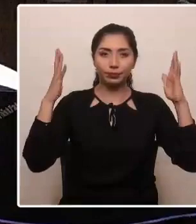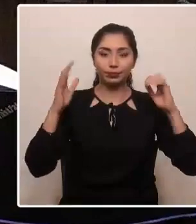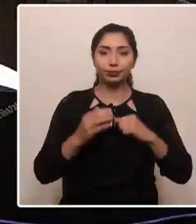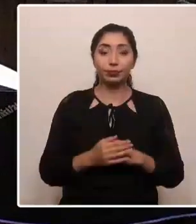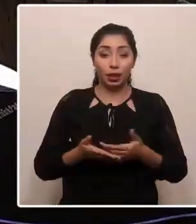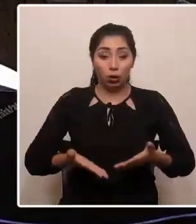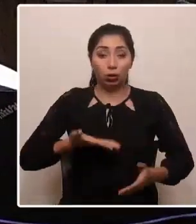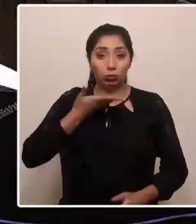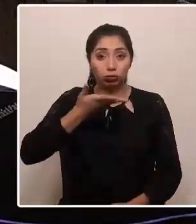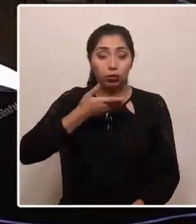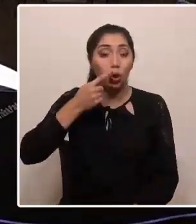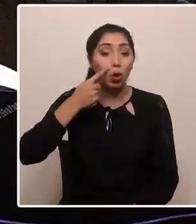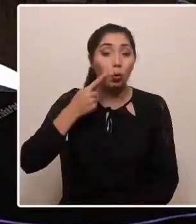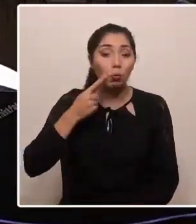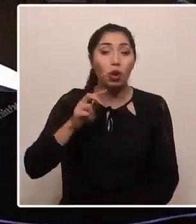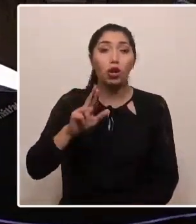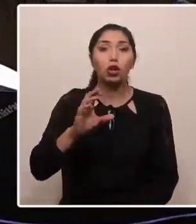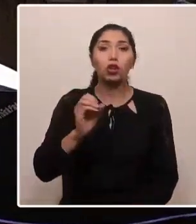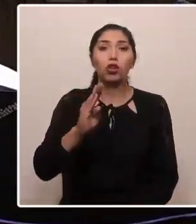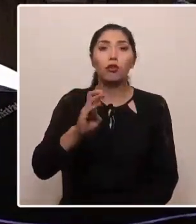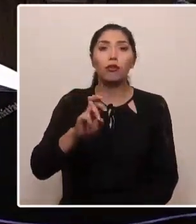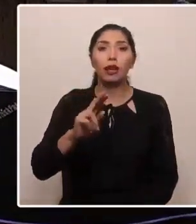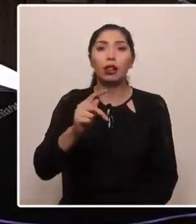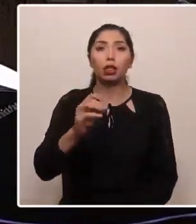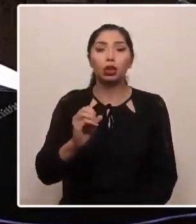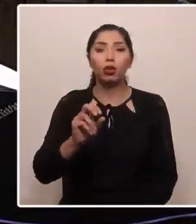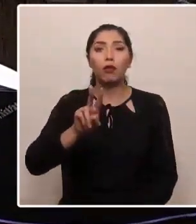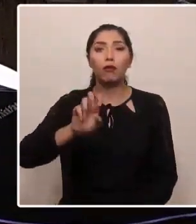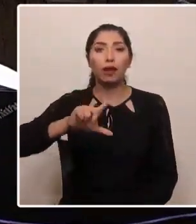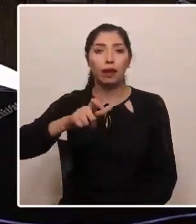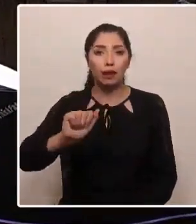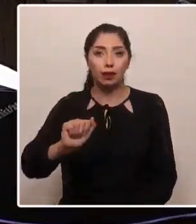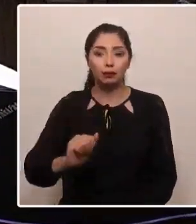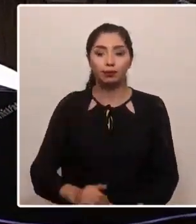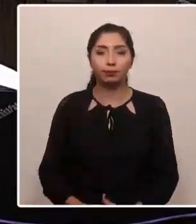Tiene la palabra el convencional Roberto Vega.